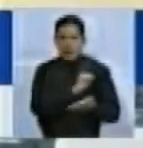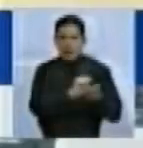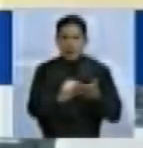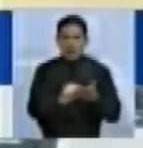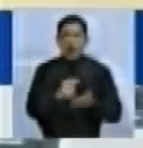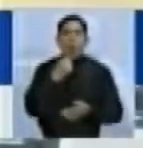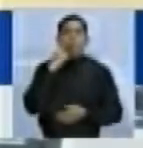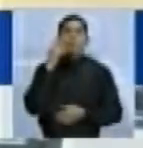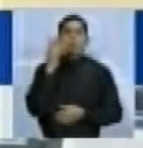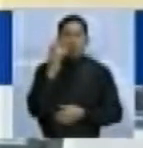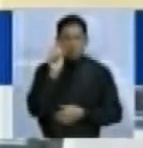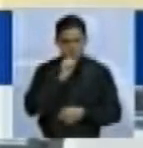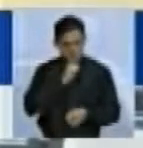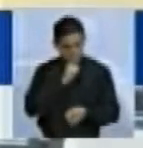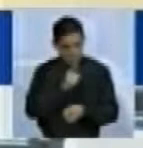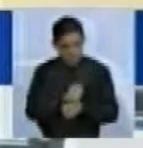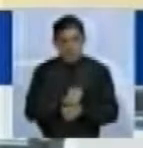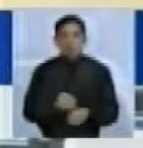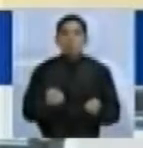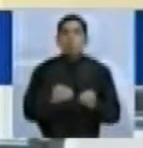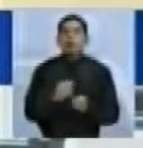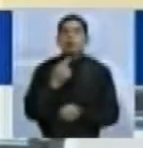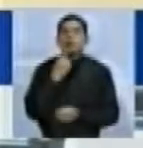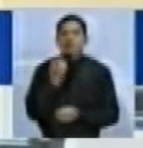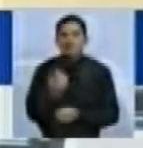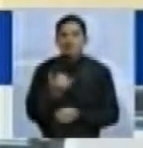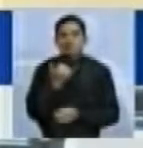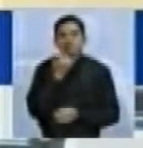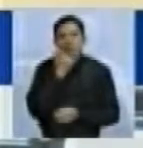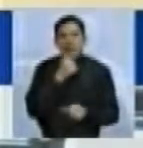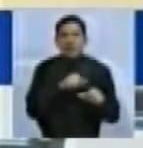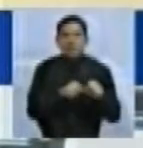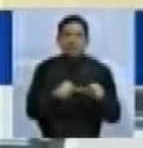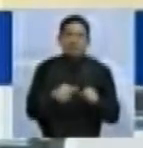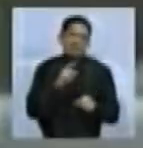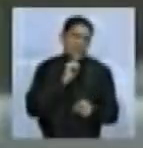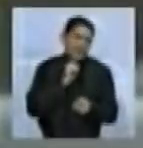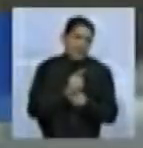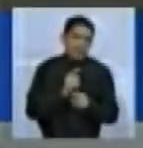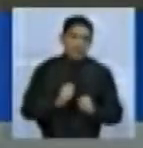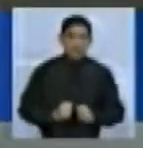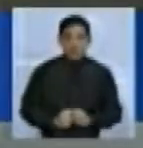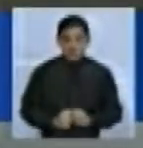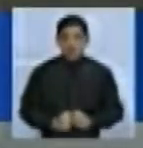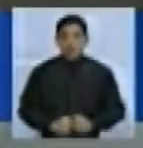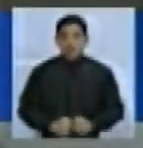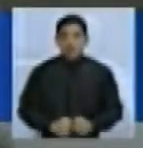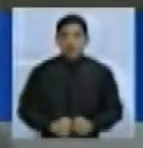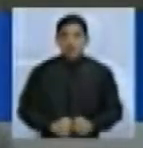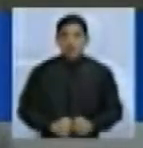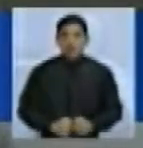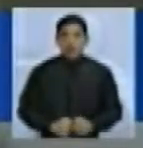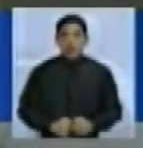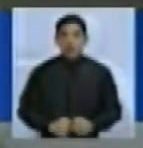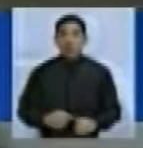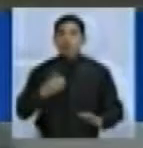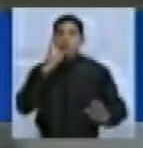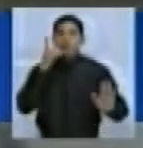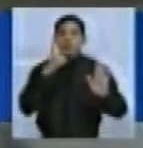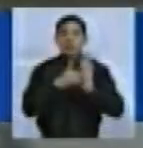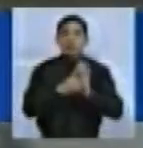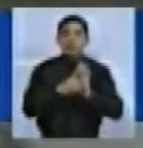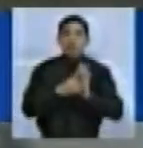parte de su esposo, aduciendo una falla administrativa. Según la denuncia del asambleísta Aliaga,